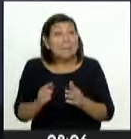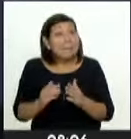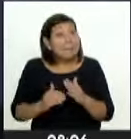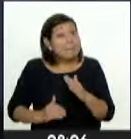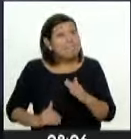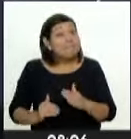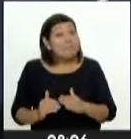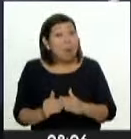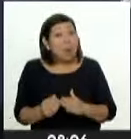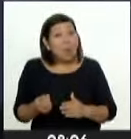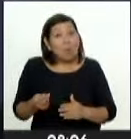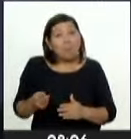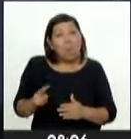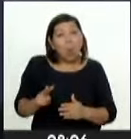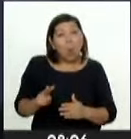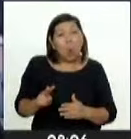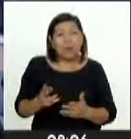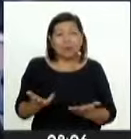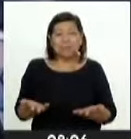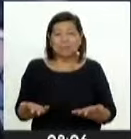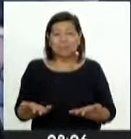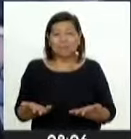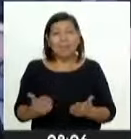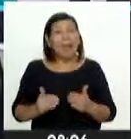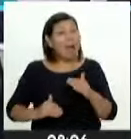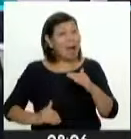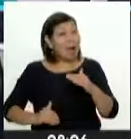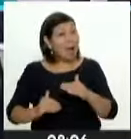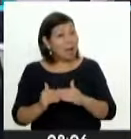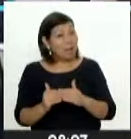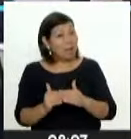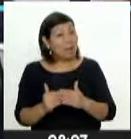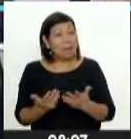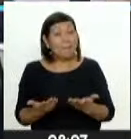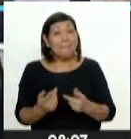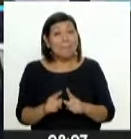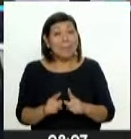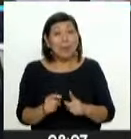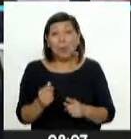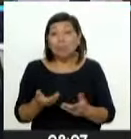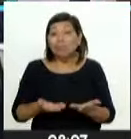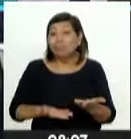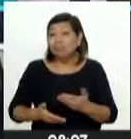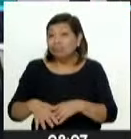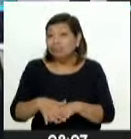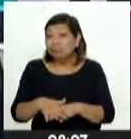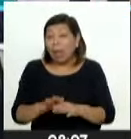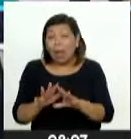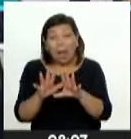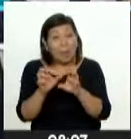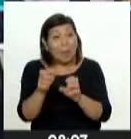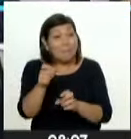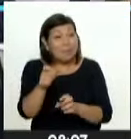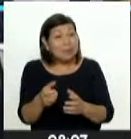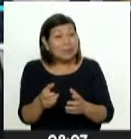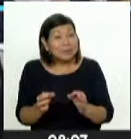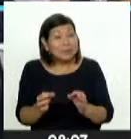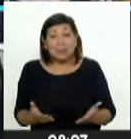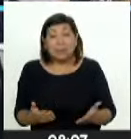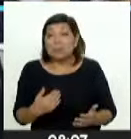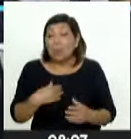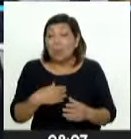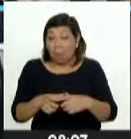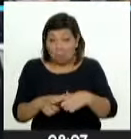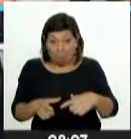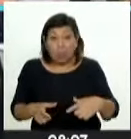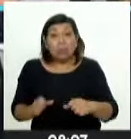alto, le suelen cobrar tasas de interés también altas. No solo el riesgo, sino además el costo operativo. Evaluar esta persona, definir, porque claro, si yo tengo